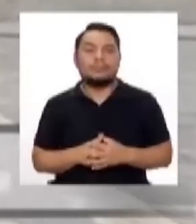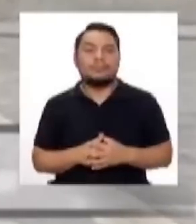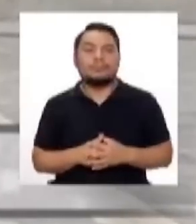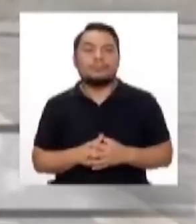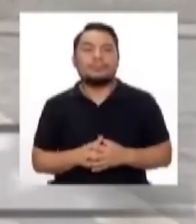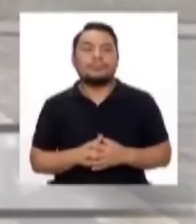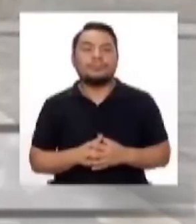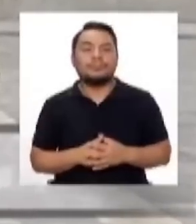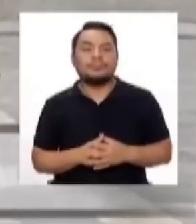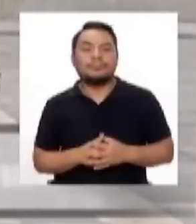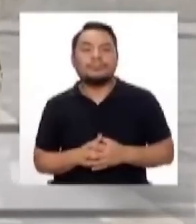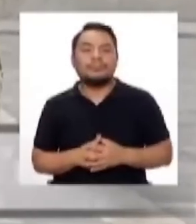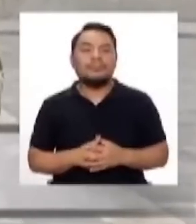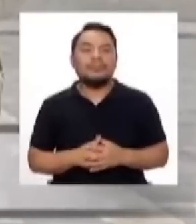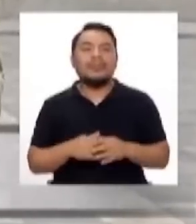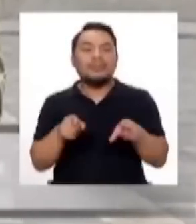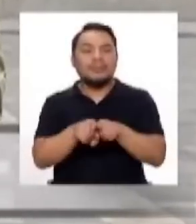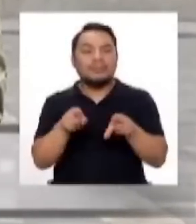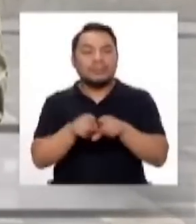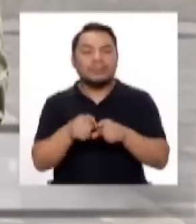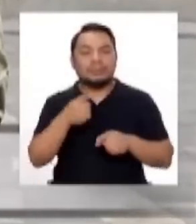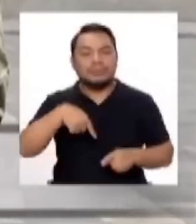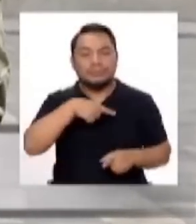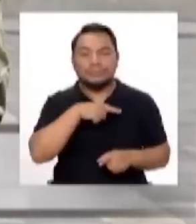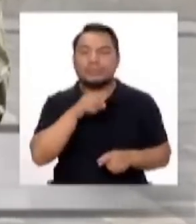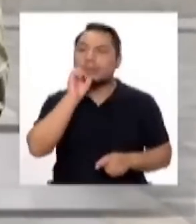Le hemos propuesto a nuestra presidenta